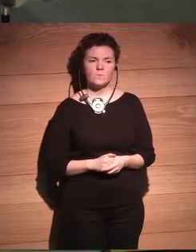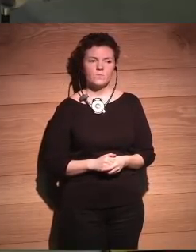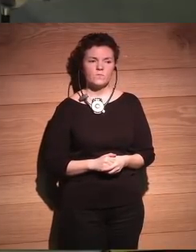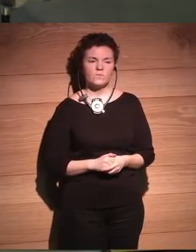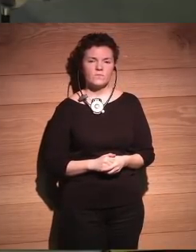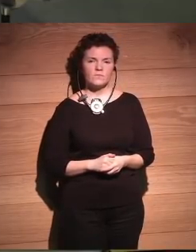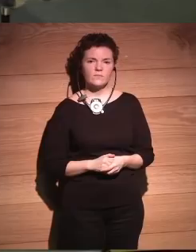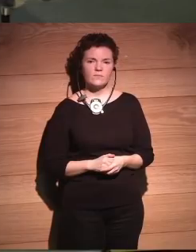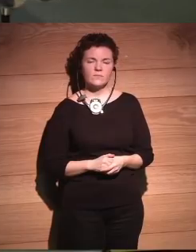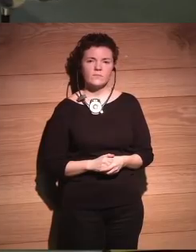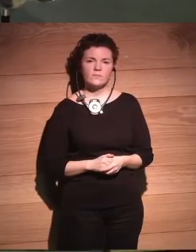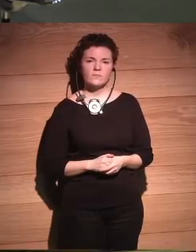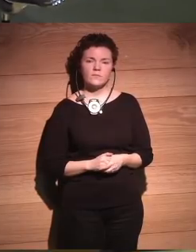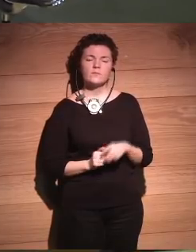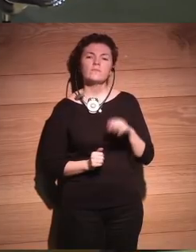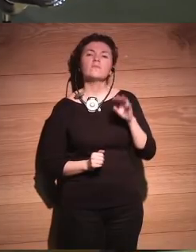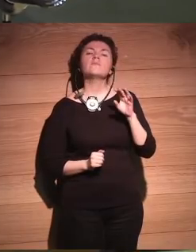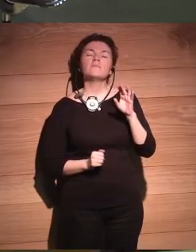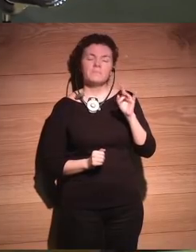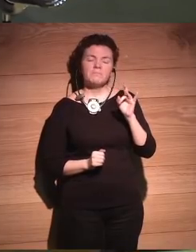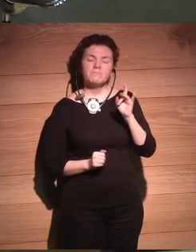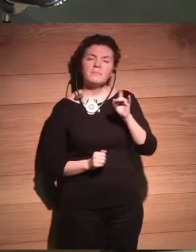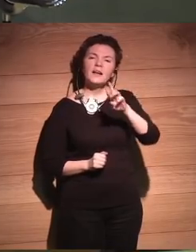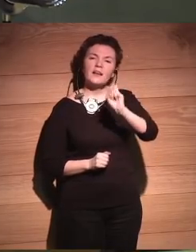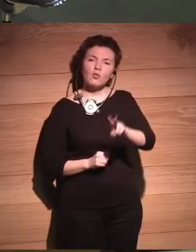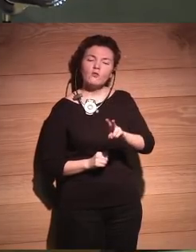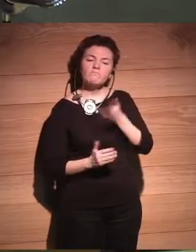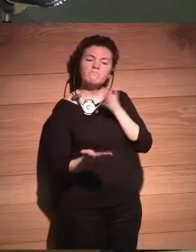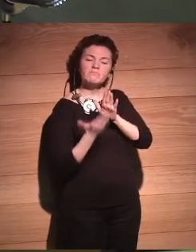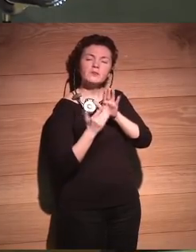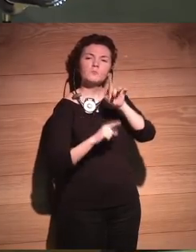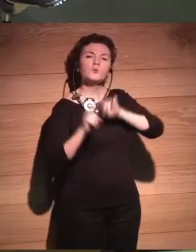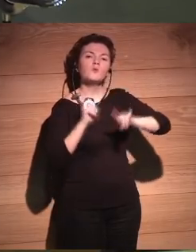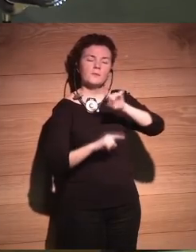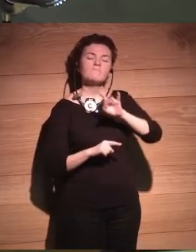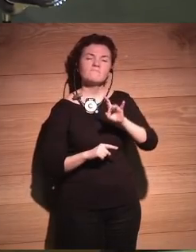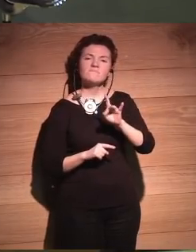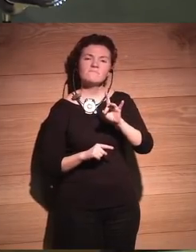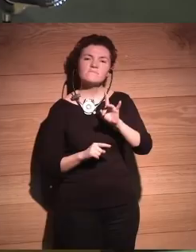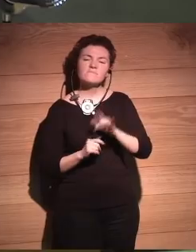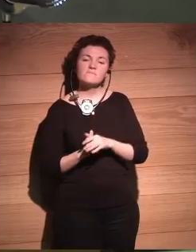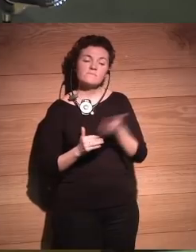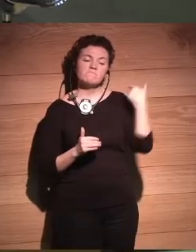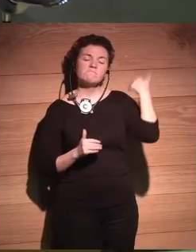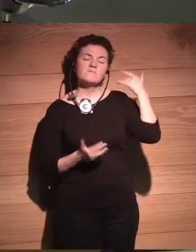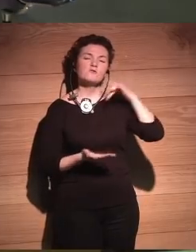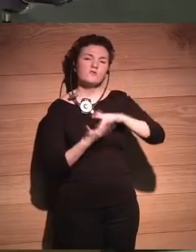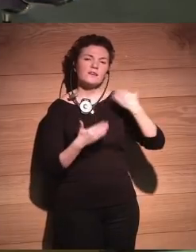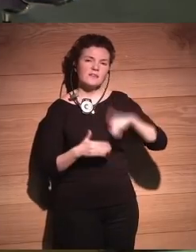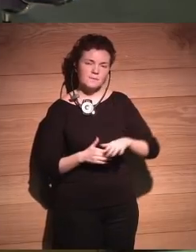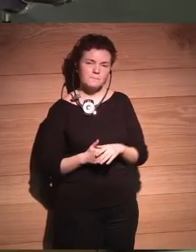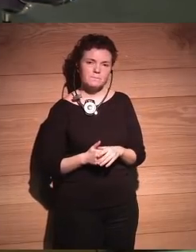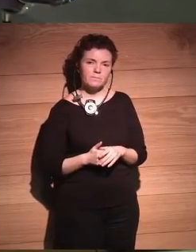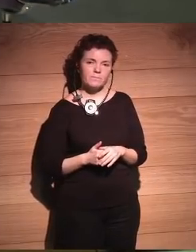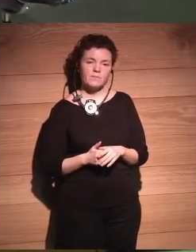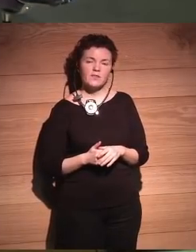You're absolutely right. Sí, tienes razón, nos hemos enfrentado a este problema en el pasado.